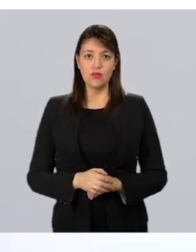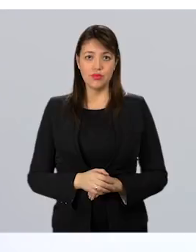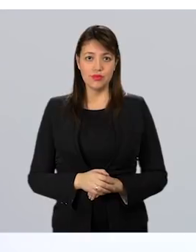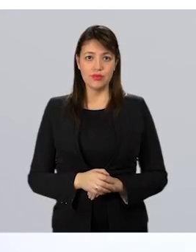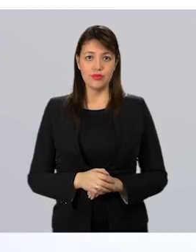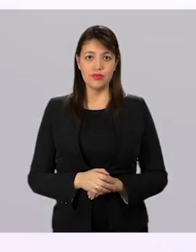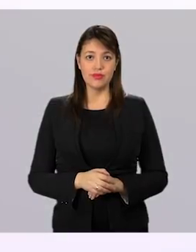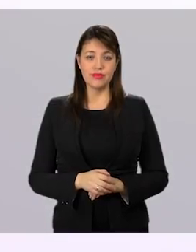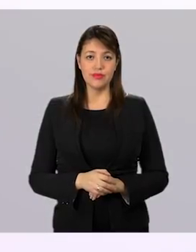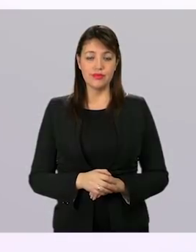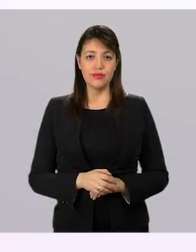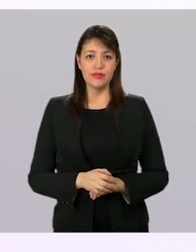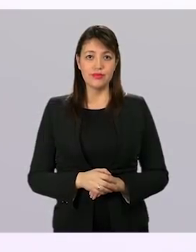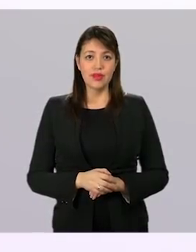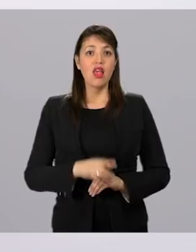nosotros.